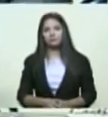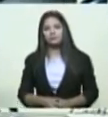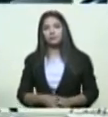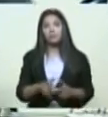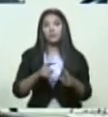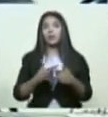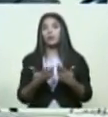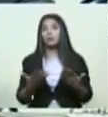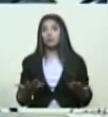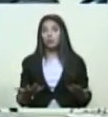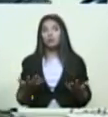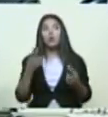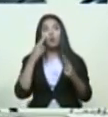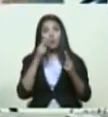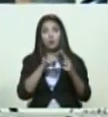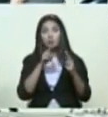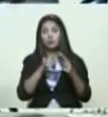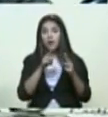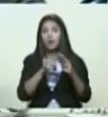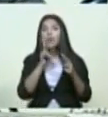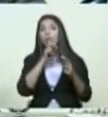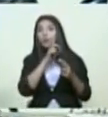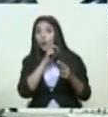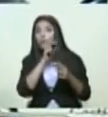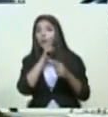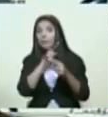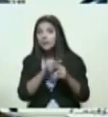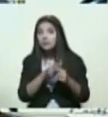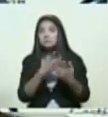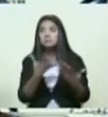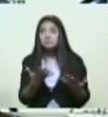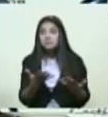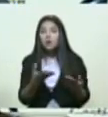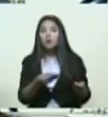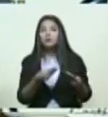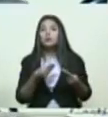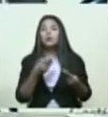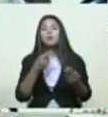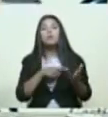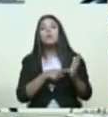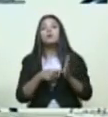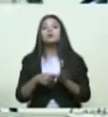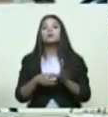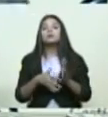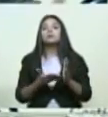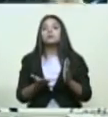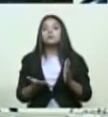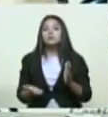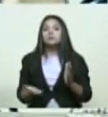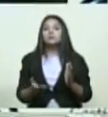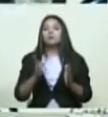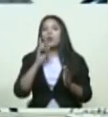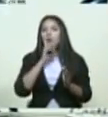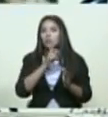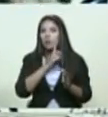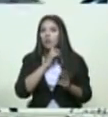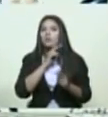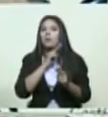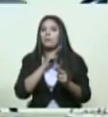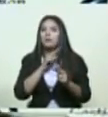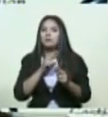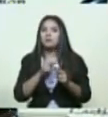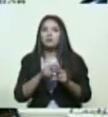Entonces, conoceremos de nombres y de apellido, bueno, cuando se nos presenten con nombre y apellido